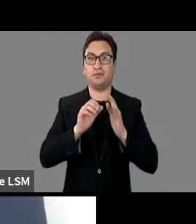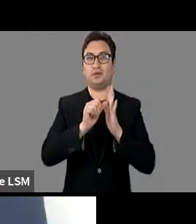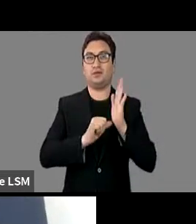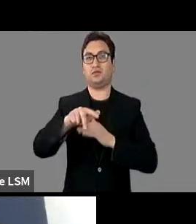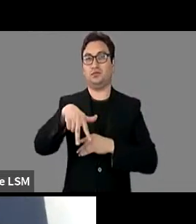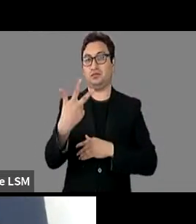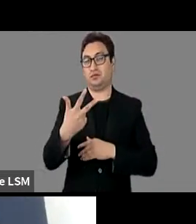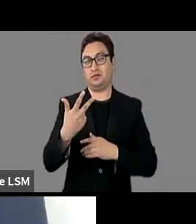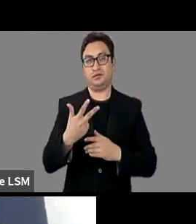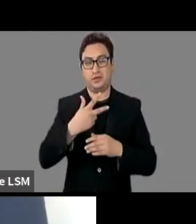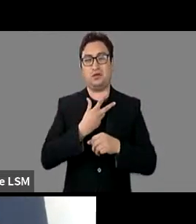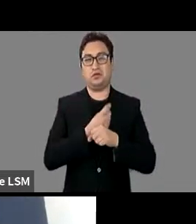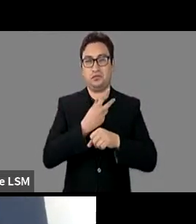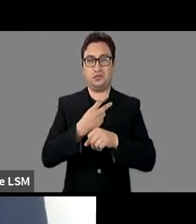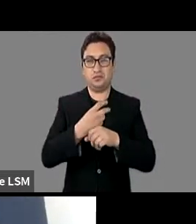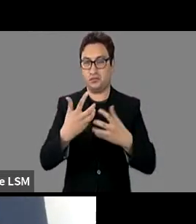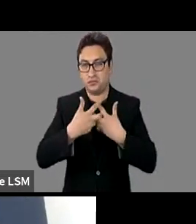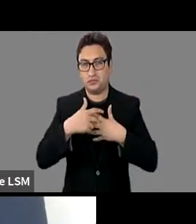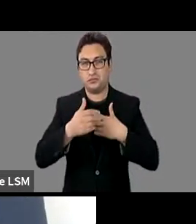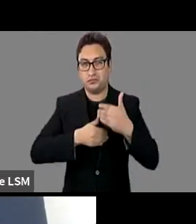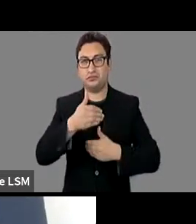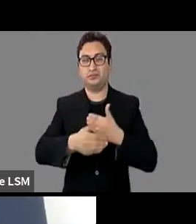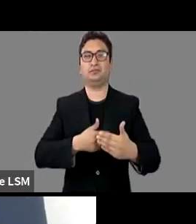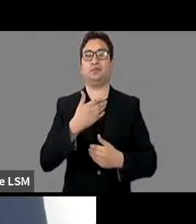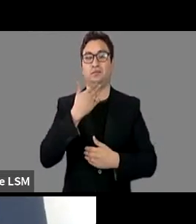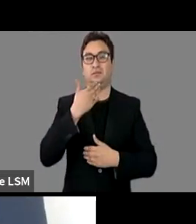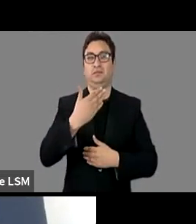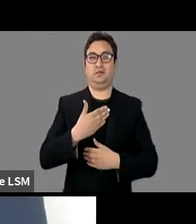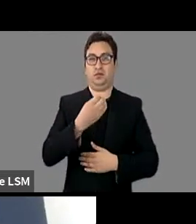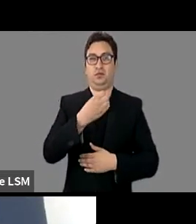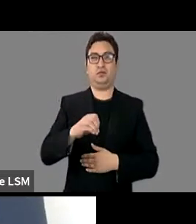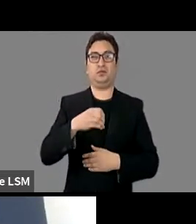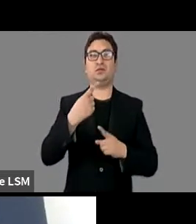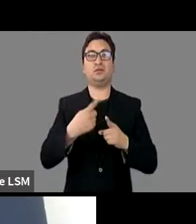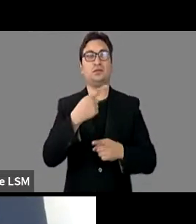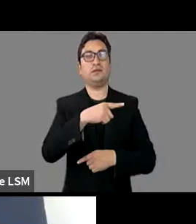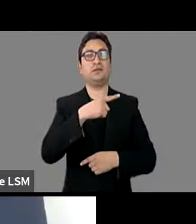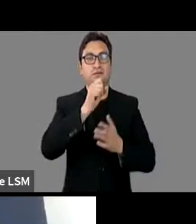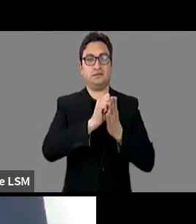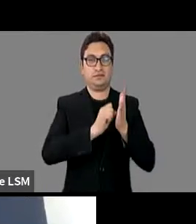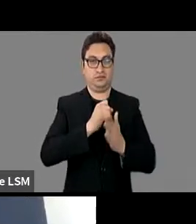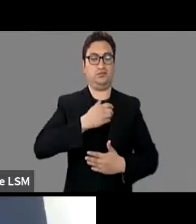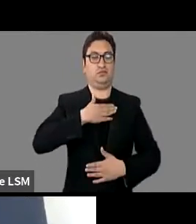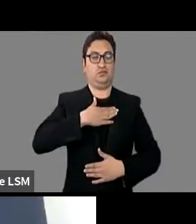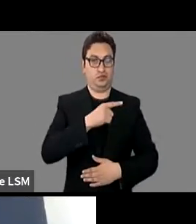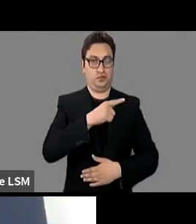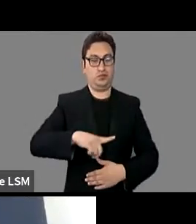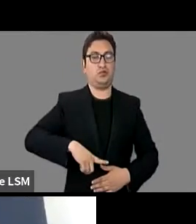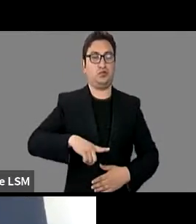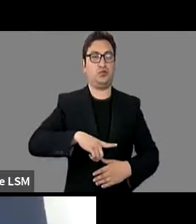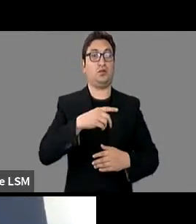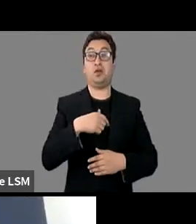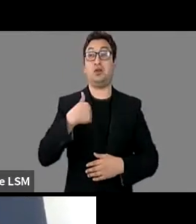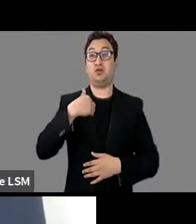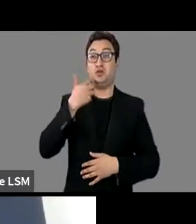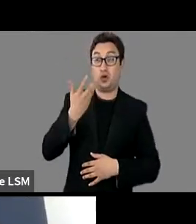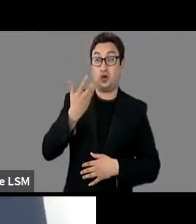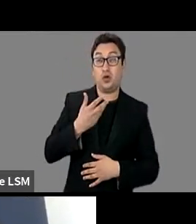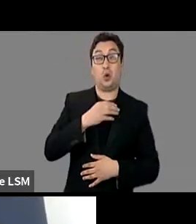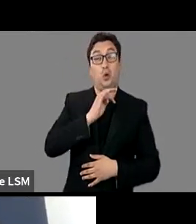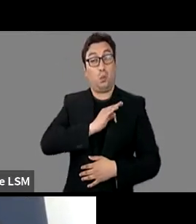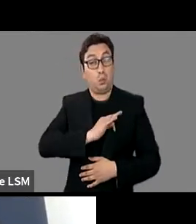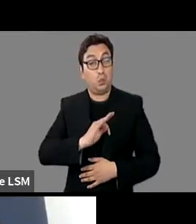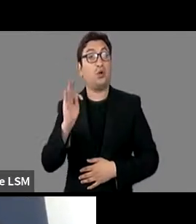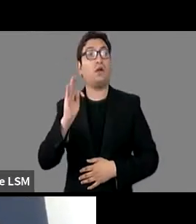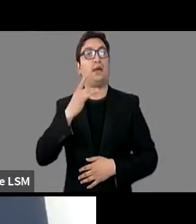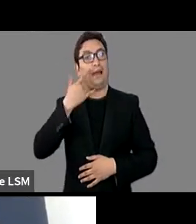procedimiento, que son obligaciones del sistema judicial. No es si quiero, si puedo o a voluntad del